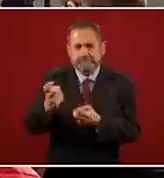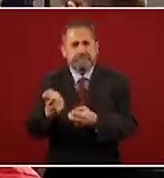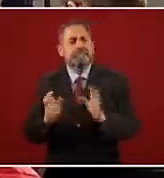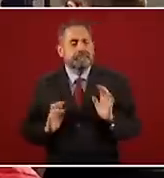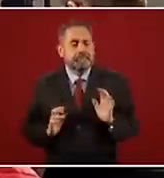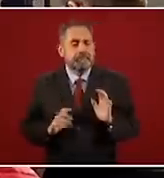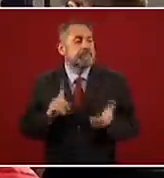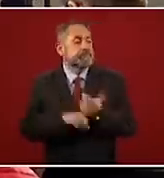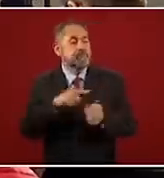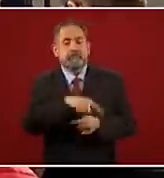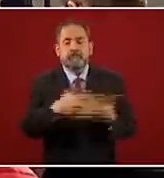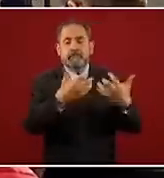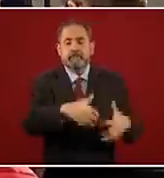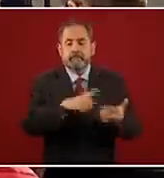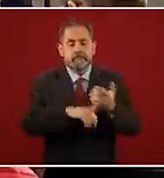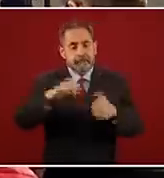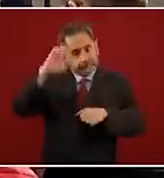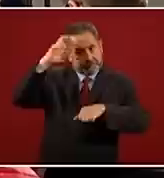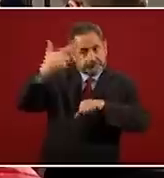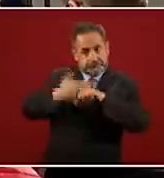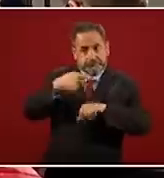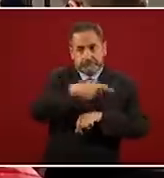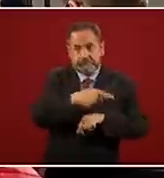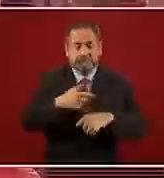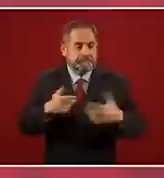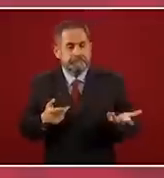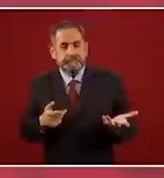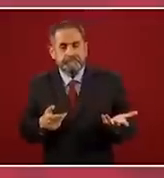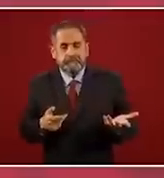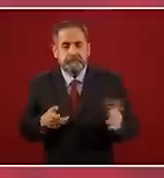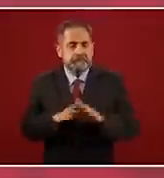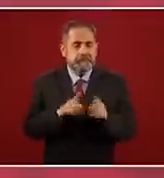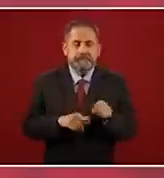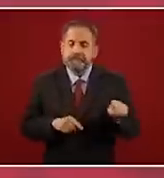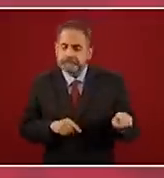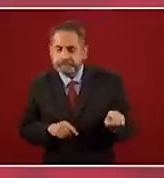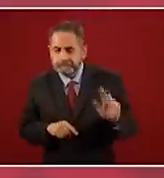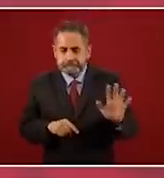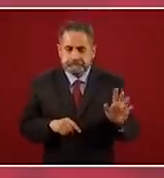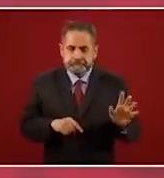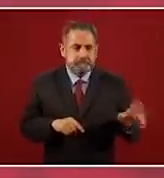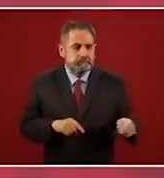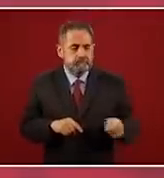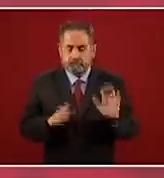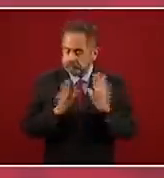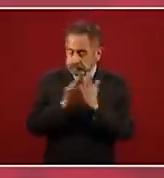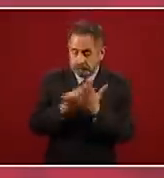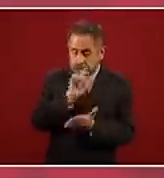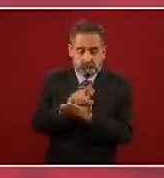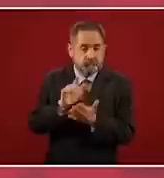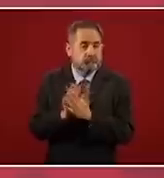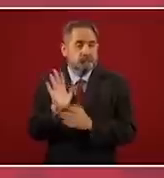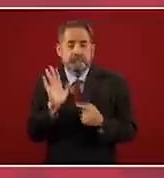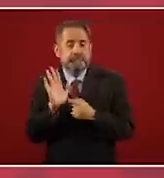trata de empresas extranjeras, en este caso, pues que de manera legítima